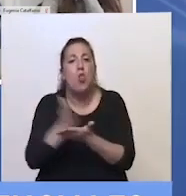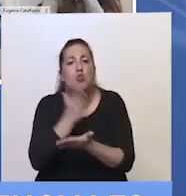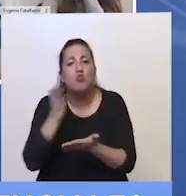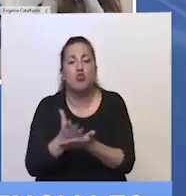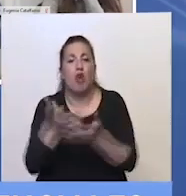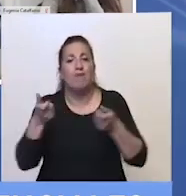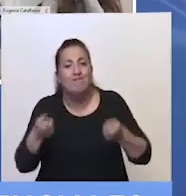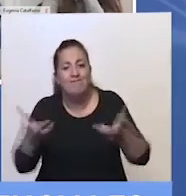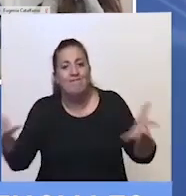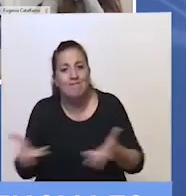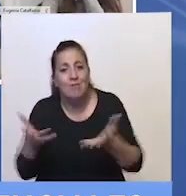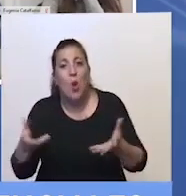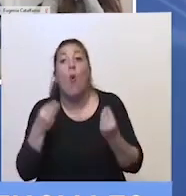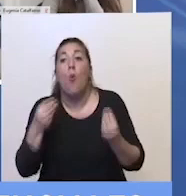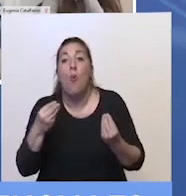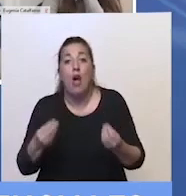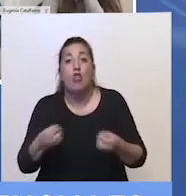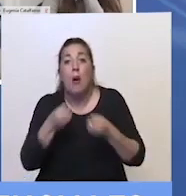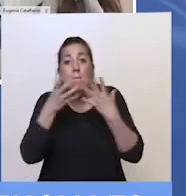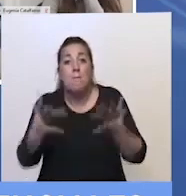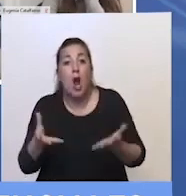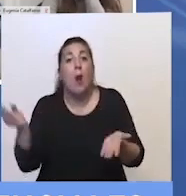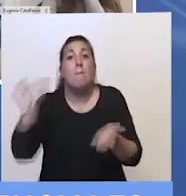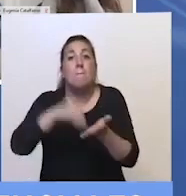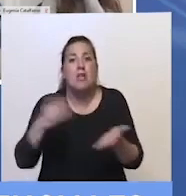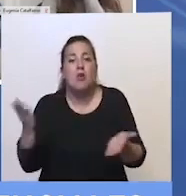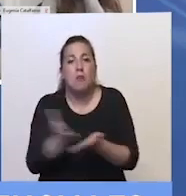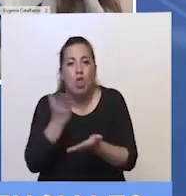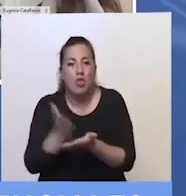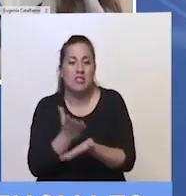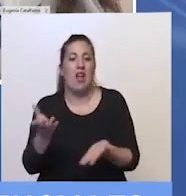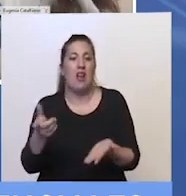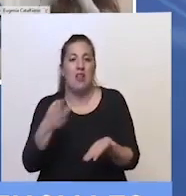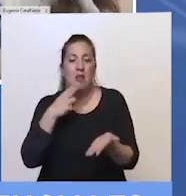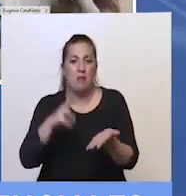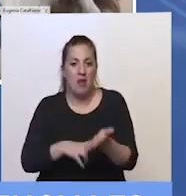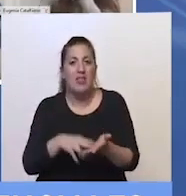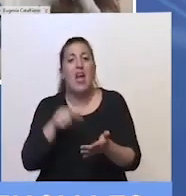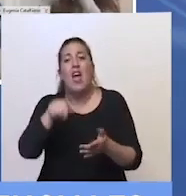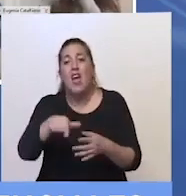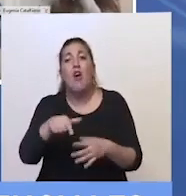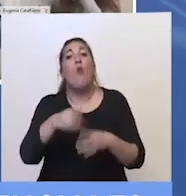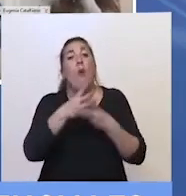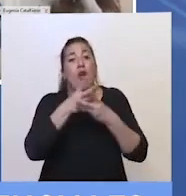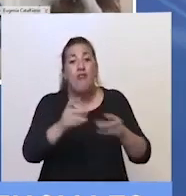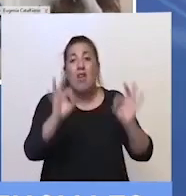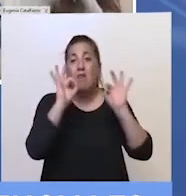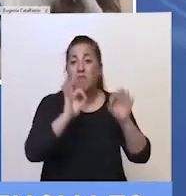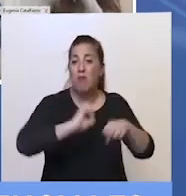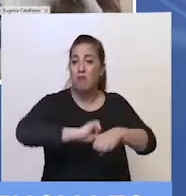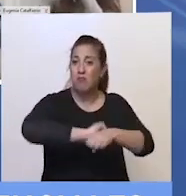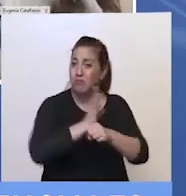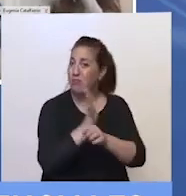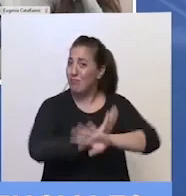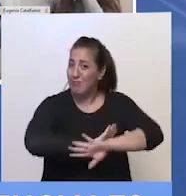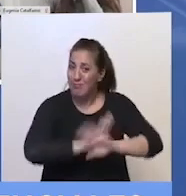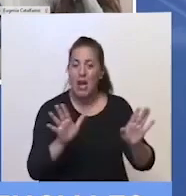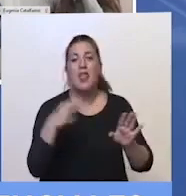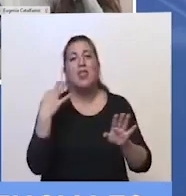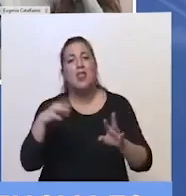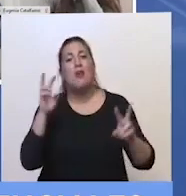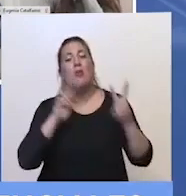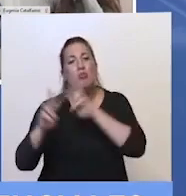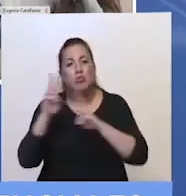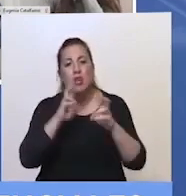pasible cuando es mayor productividad de este impuesto. Y esto que sea discutible para adelante, cuando termine la pandemia, cuando estemos